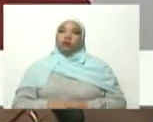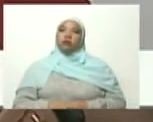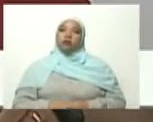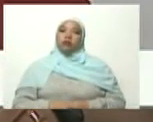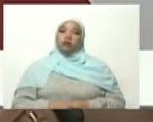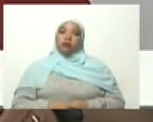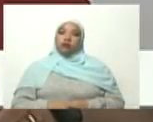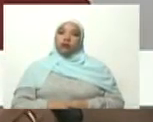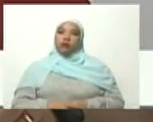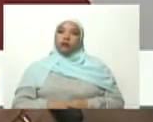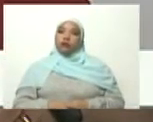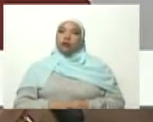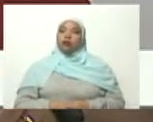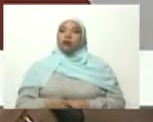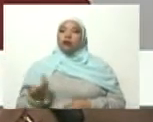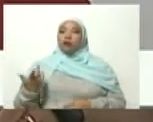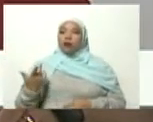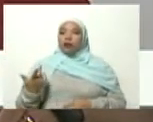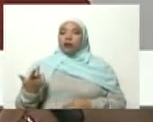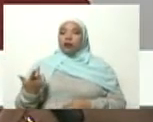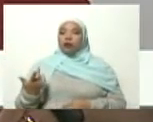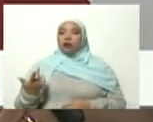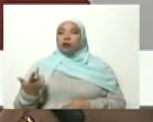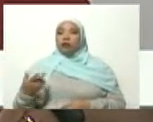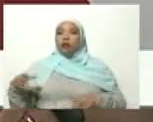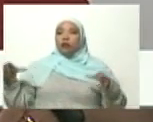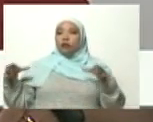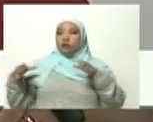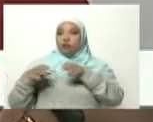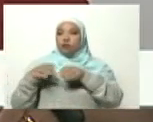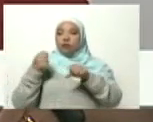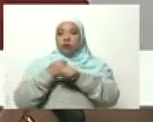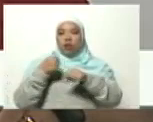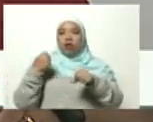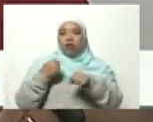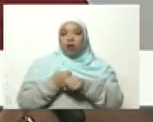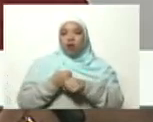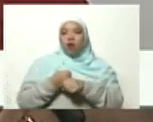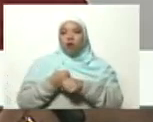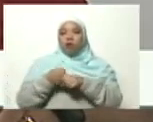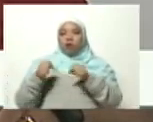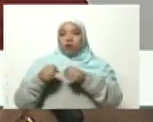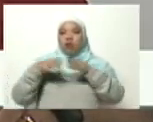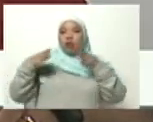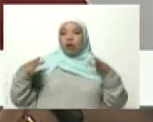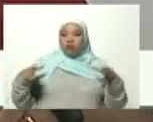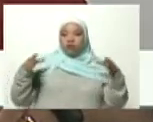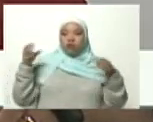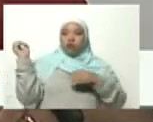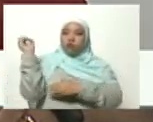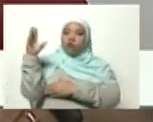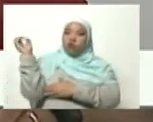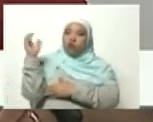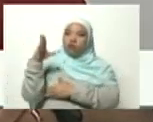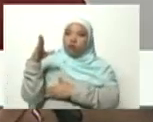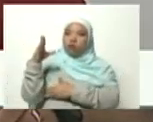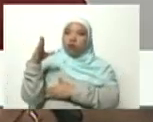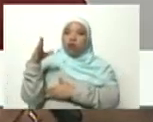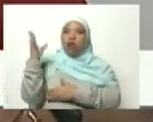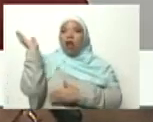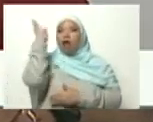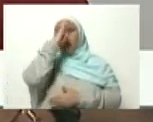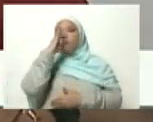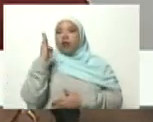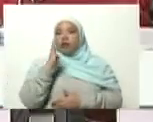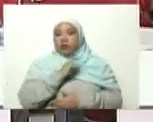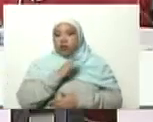Lo voy a decir así lentamente para que... Grupo de trabajo ampliado del Foro de Sao Paulo. Se